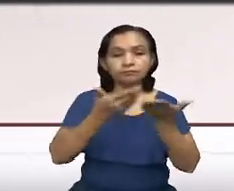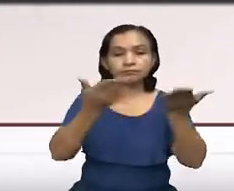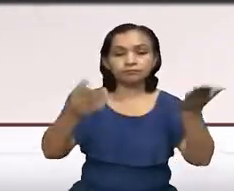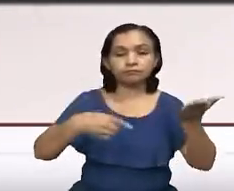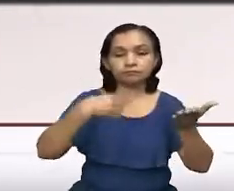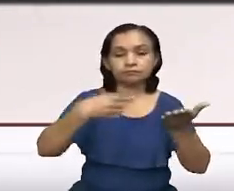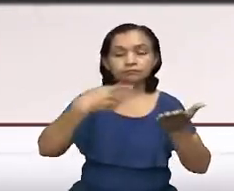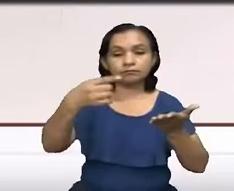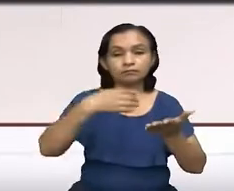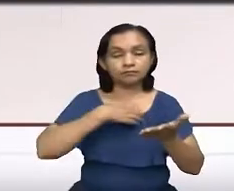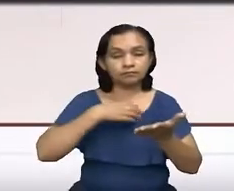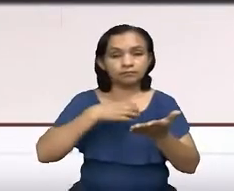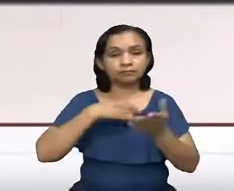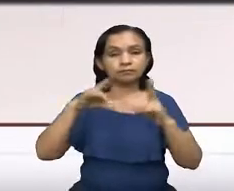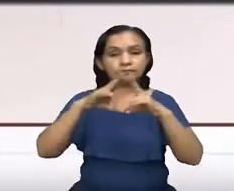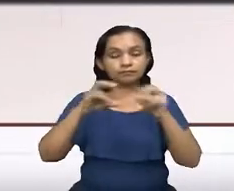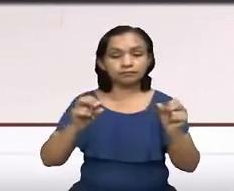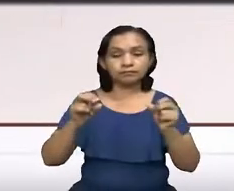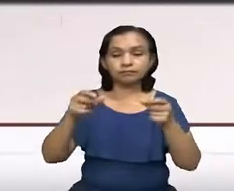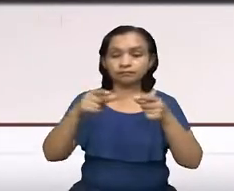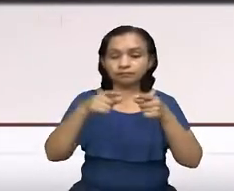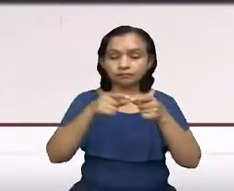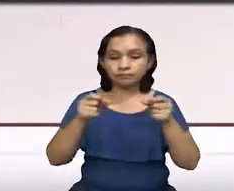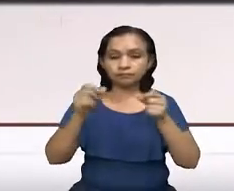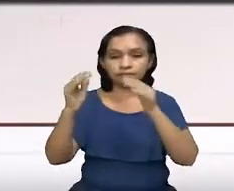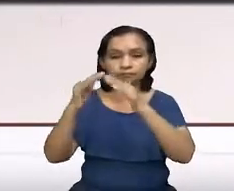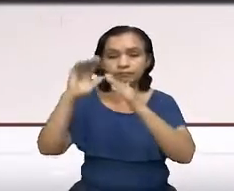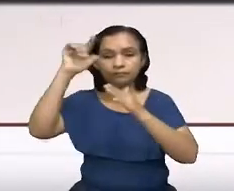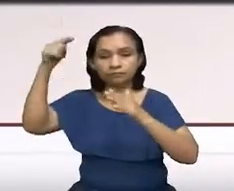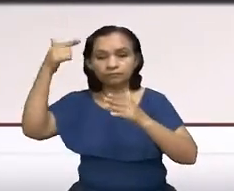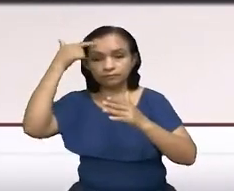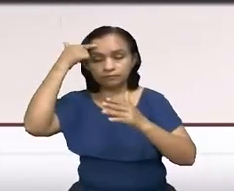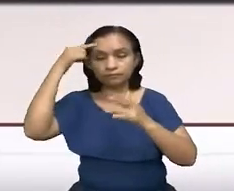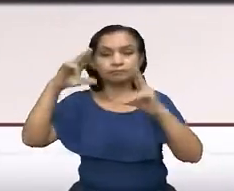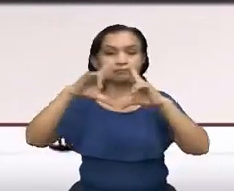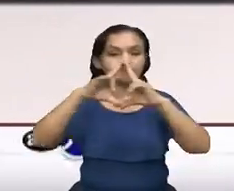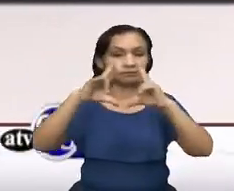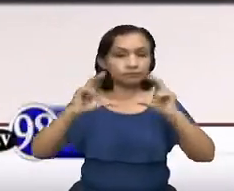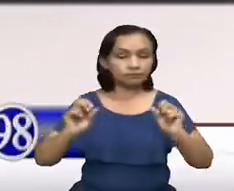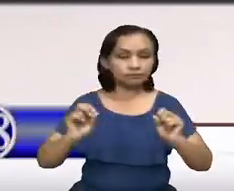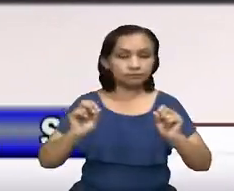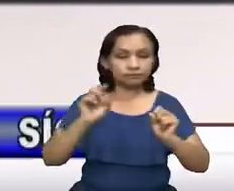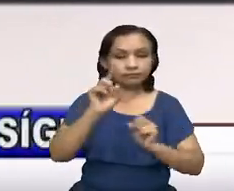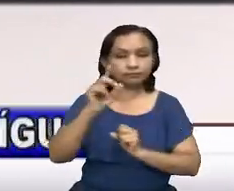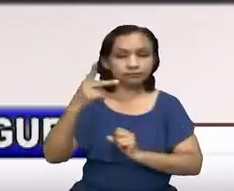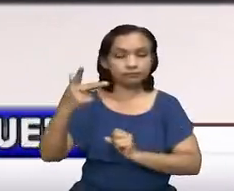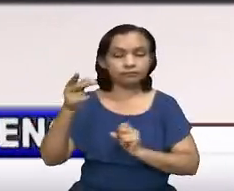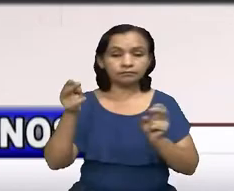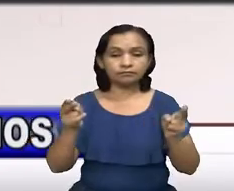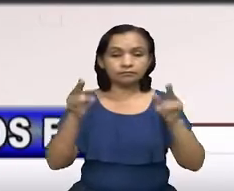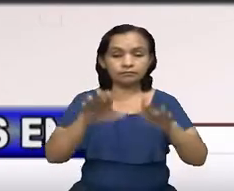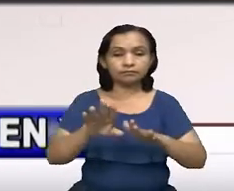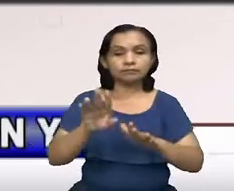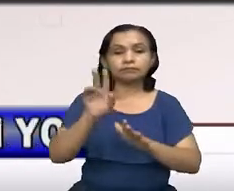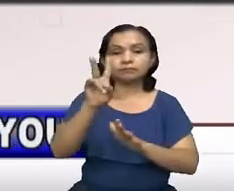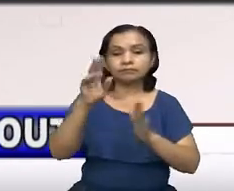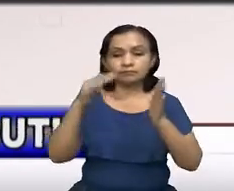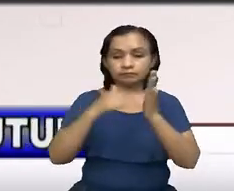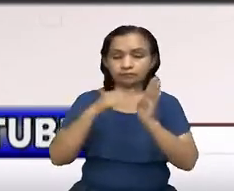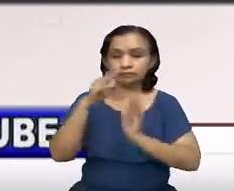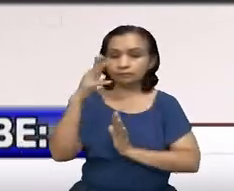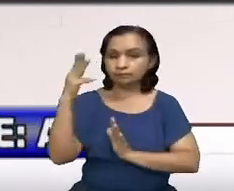diario oficial, dado en la ciudad de Managua, Casa de Gobierno, República de Nicaragua, el día 18 de noviembre del